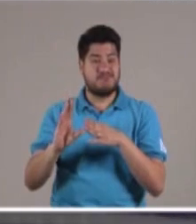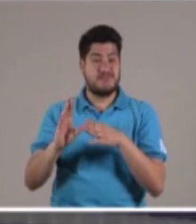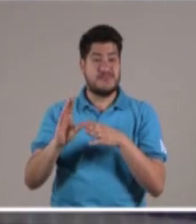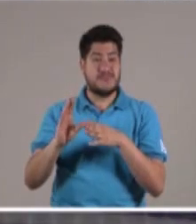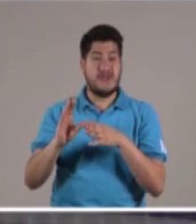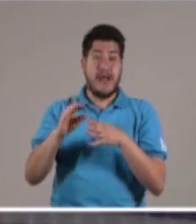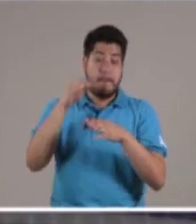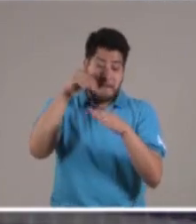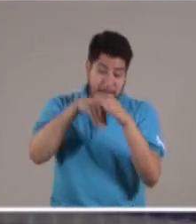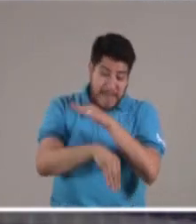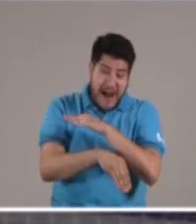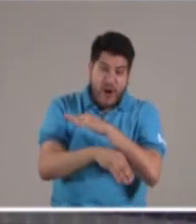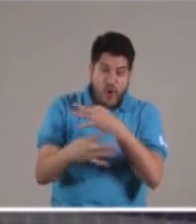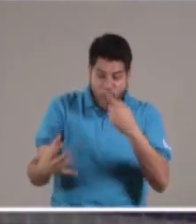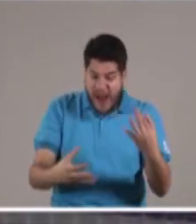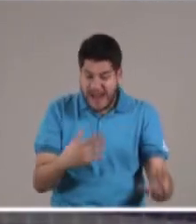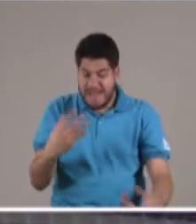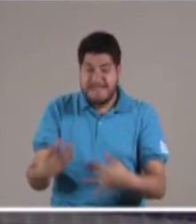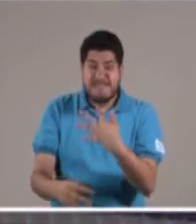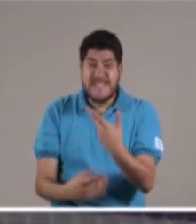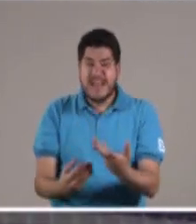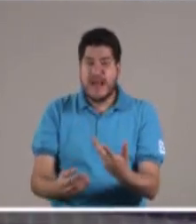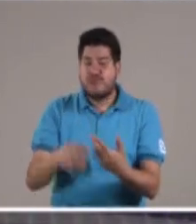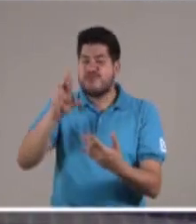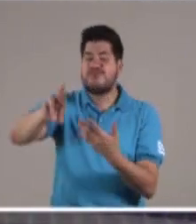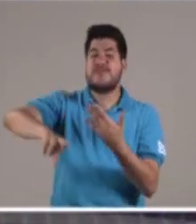resucitó del infierno